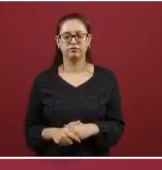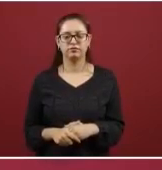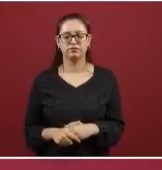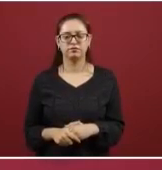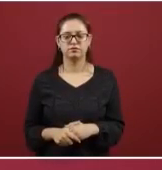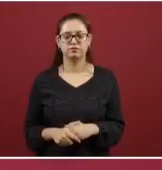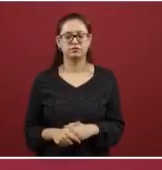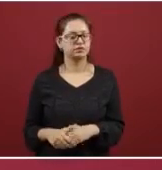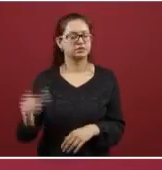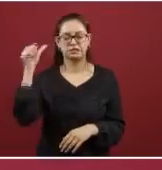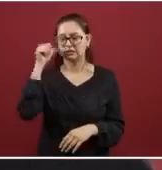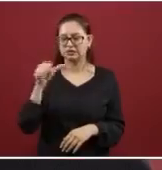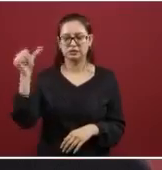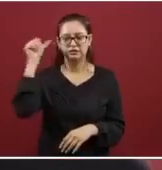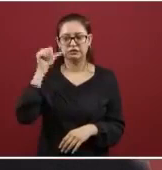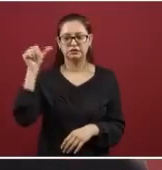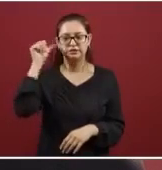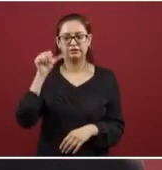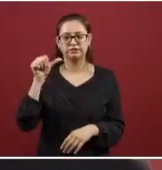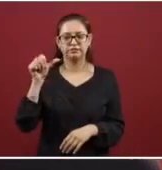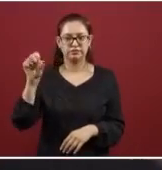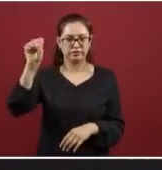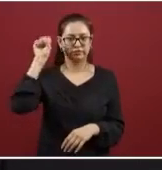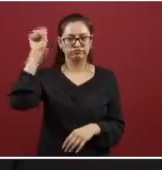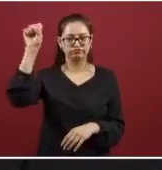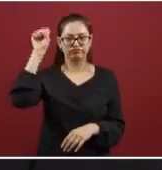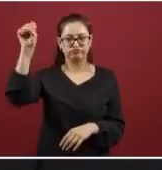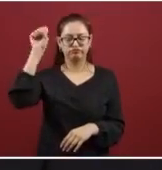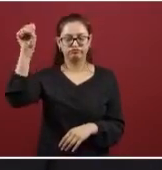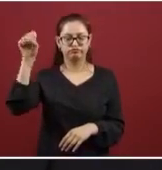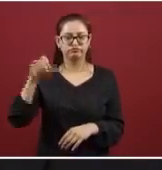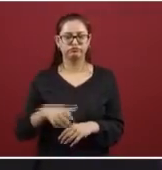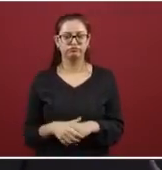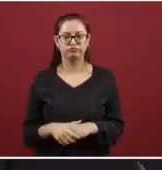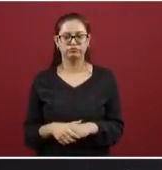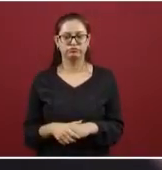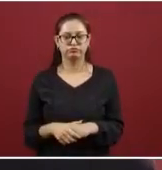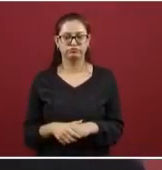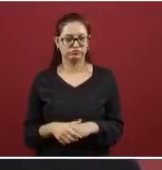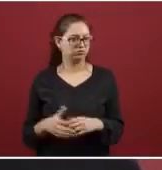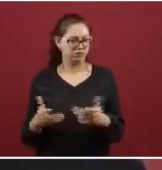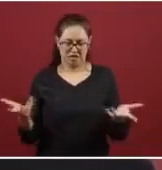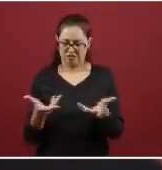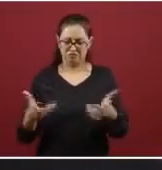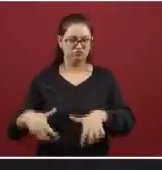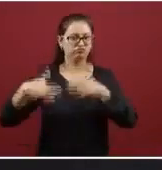lo han hecho siempre los sindicatos, van a